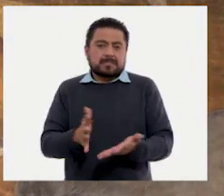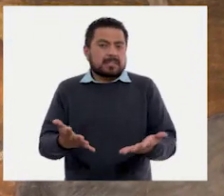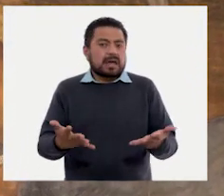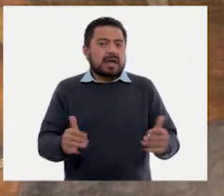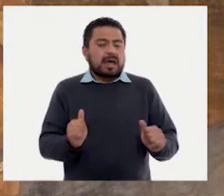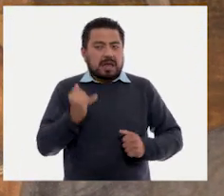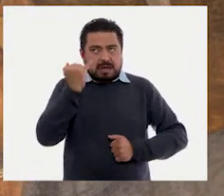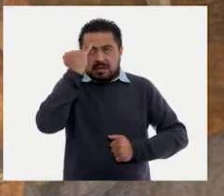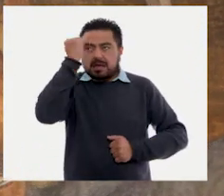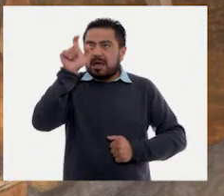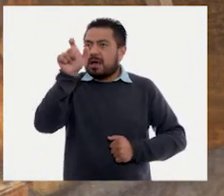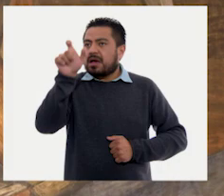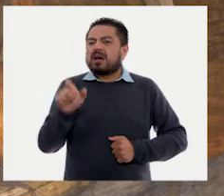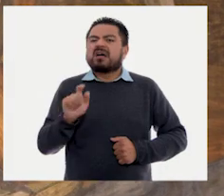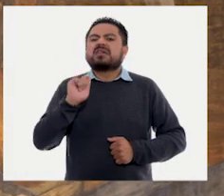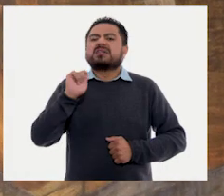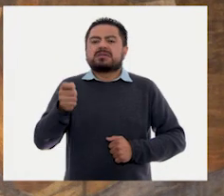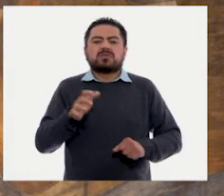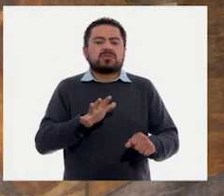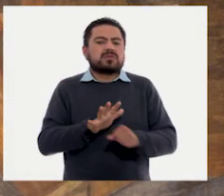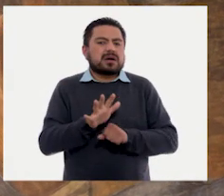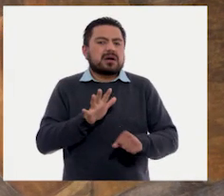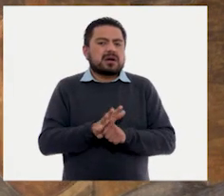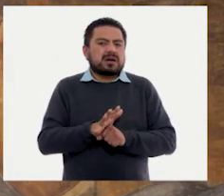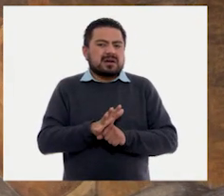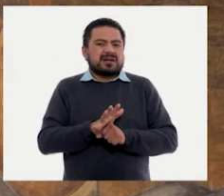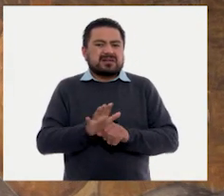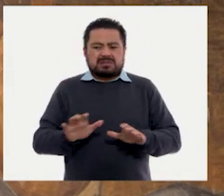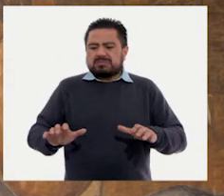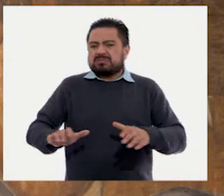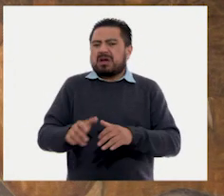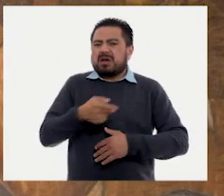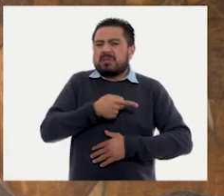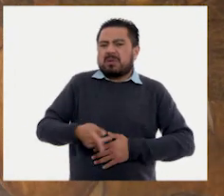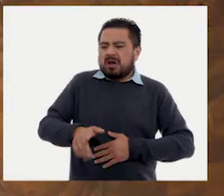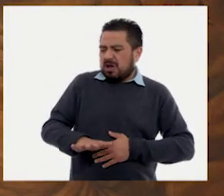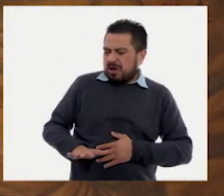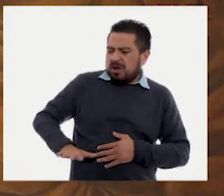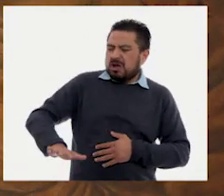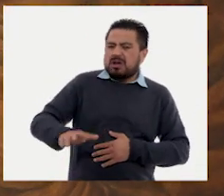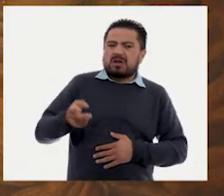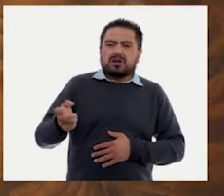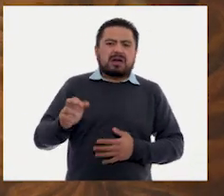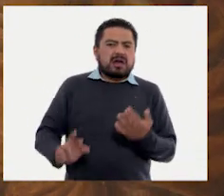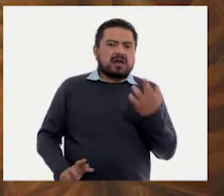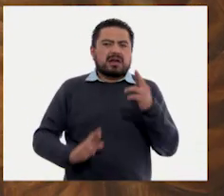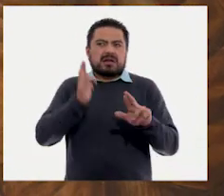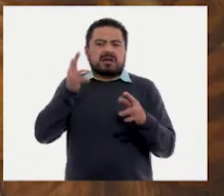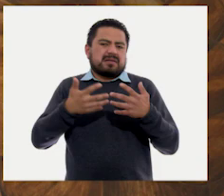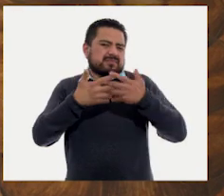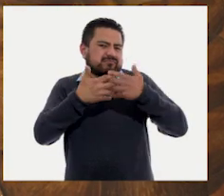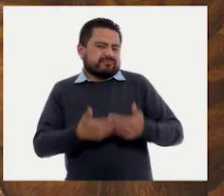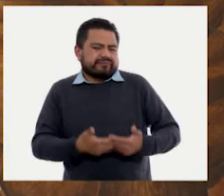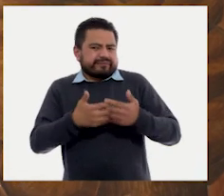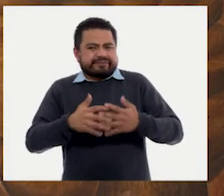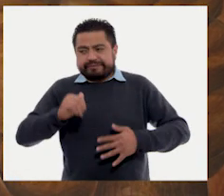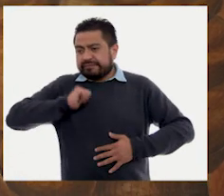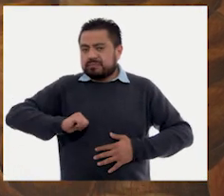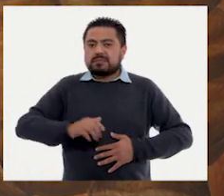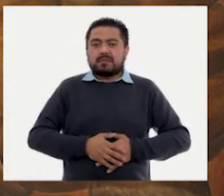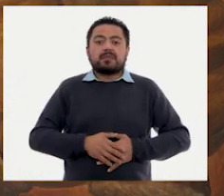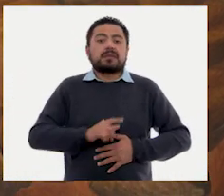una ideología del proletariado, que era la revolución industrial.